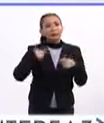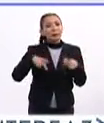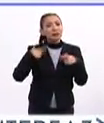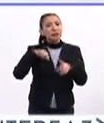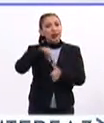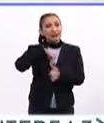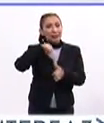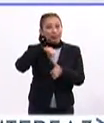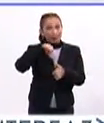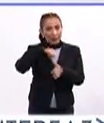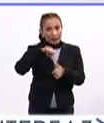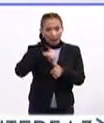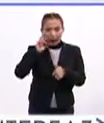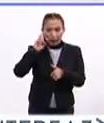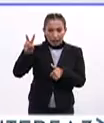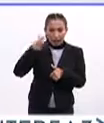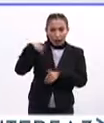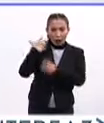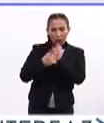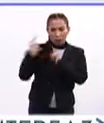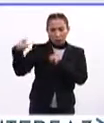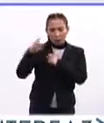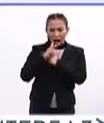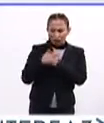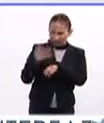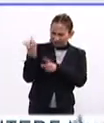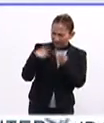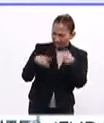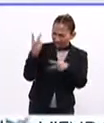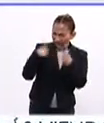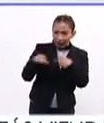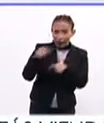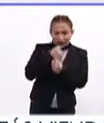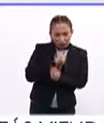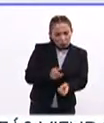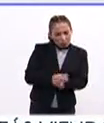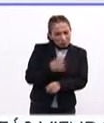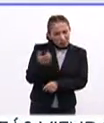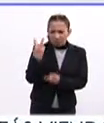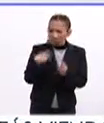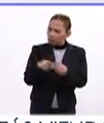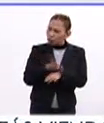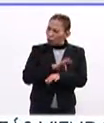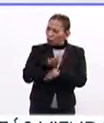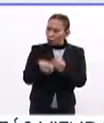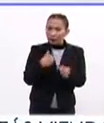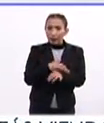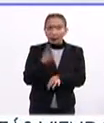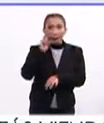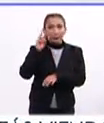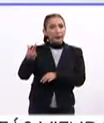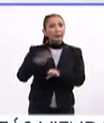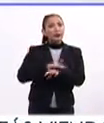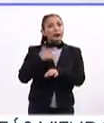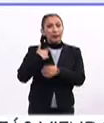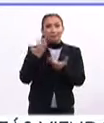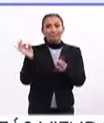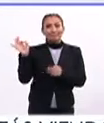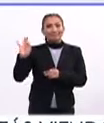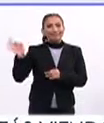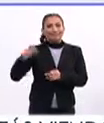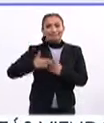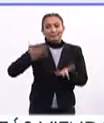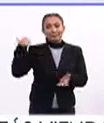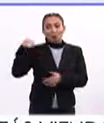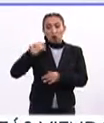población centroamericana que está huyendo de sus países, y en el caso de los niños en particular, pues se enfrentan a una situación donde no, a lo mejor ya